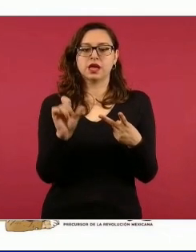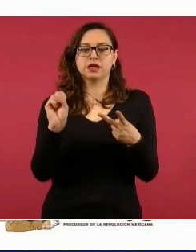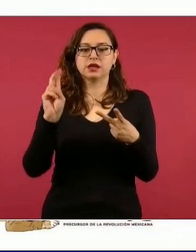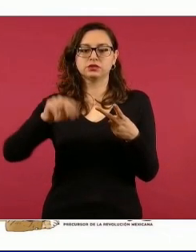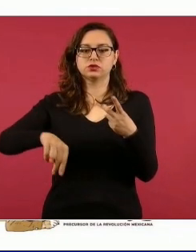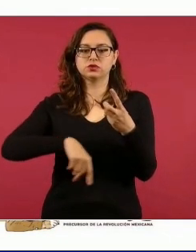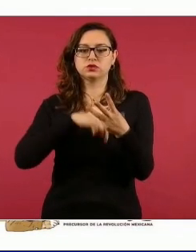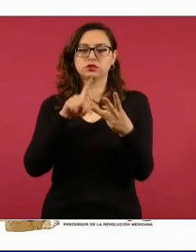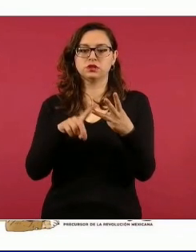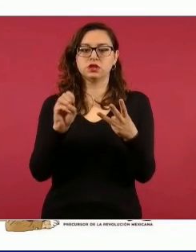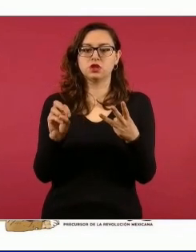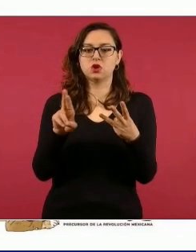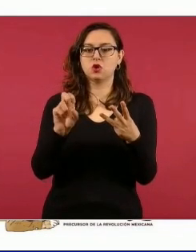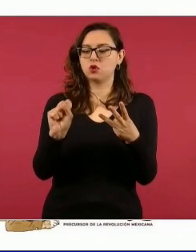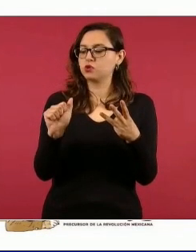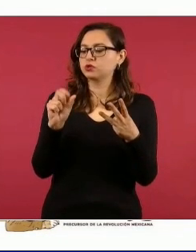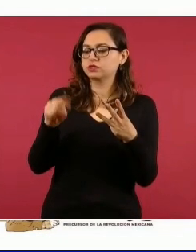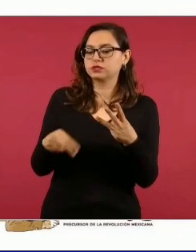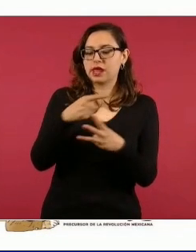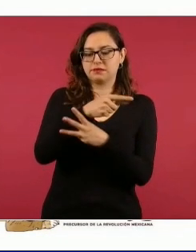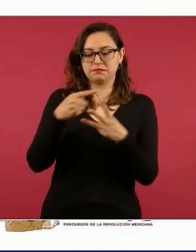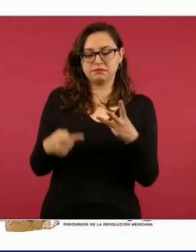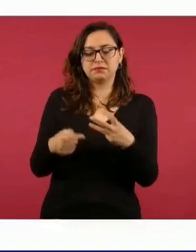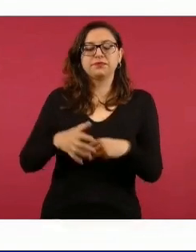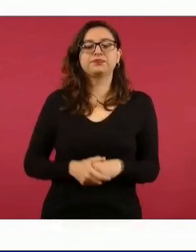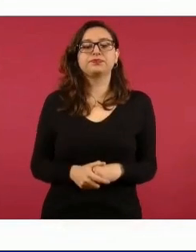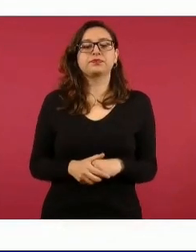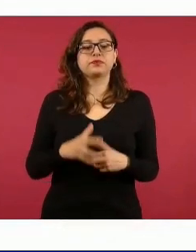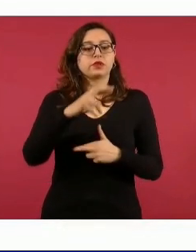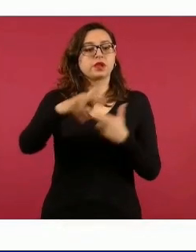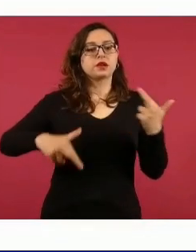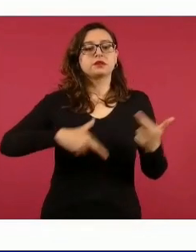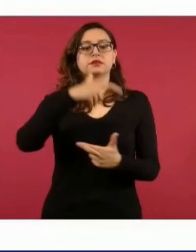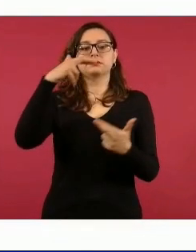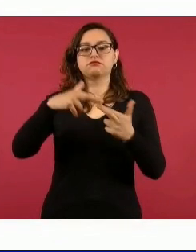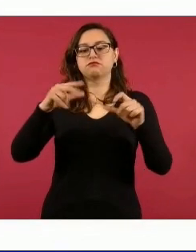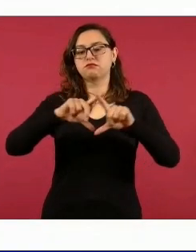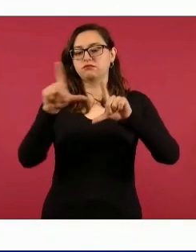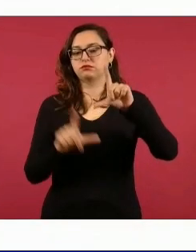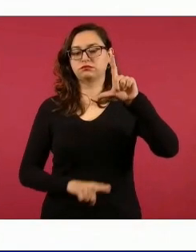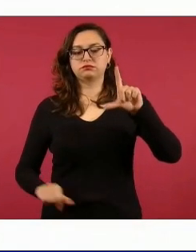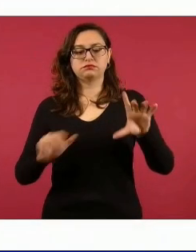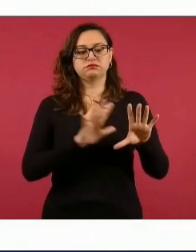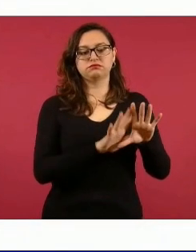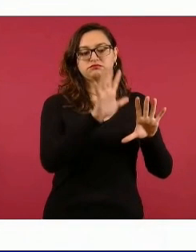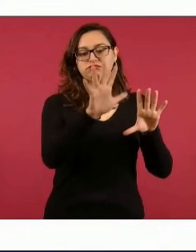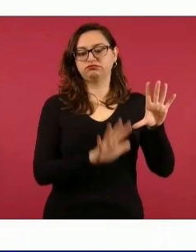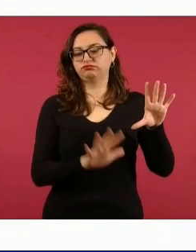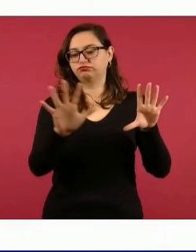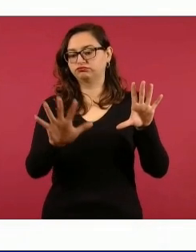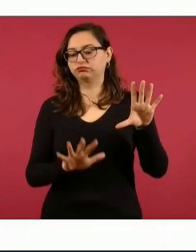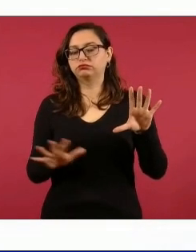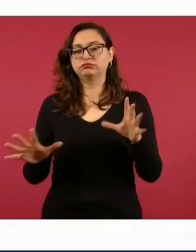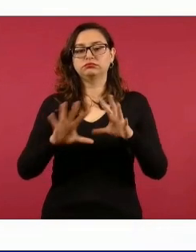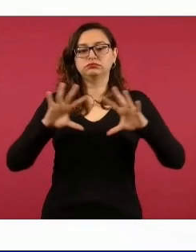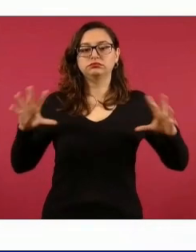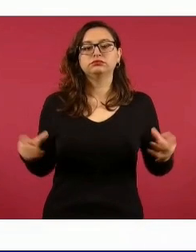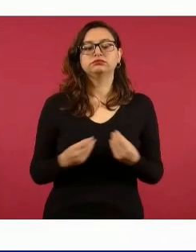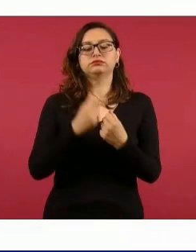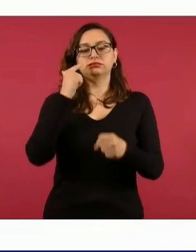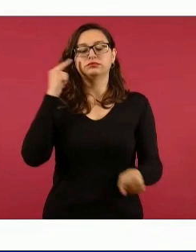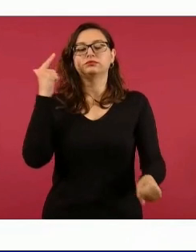regiones, tenemos que el precio más alto con el margen más alto lo encontramos